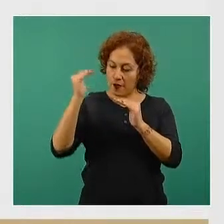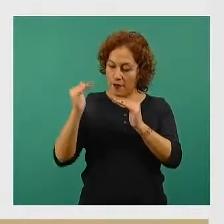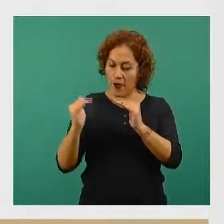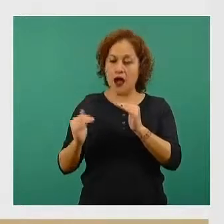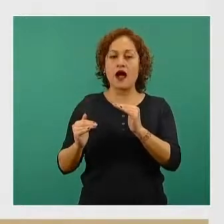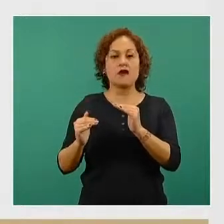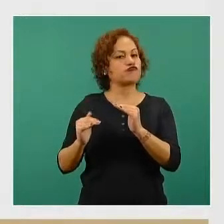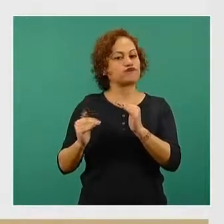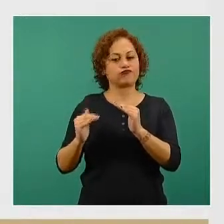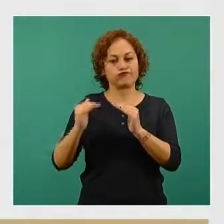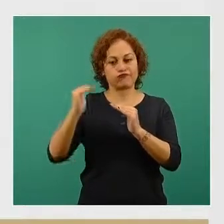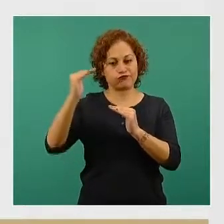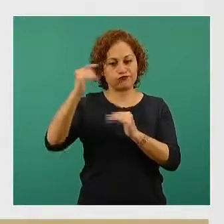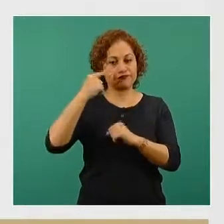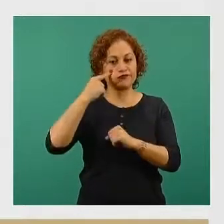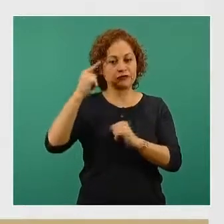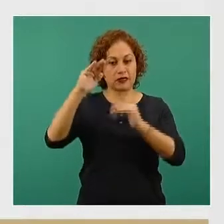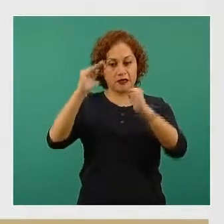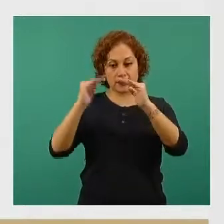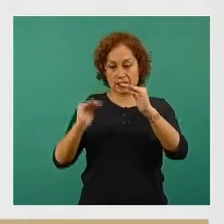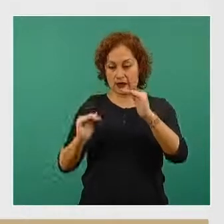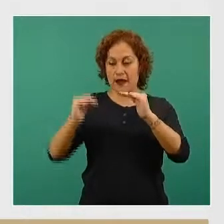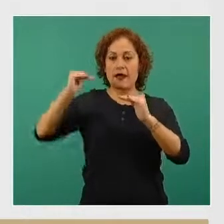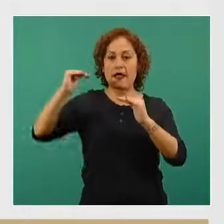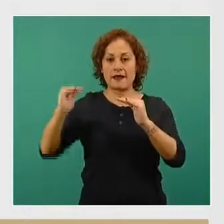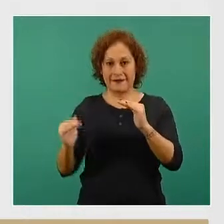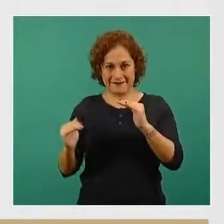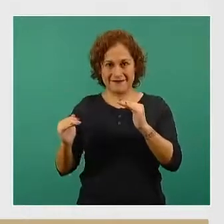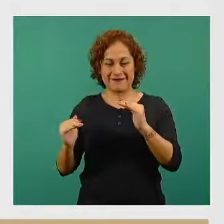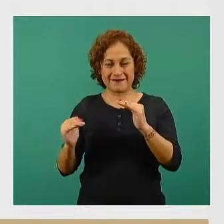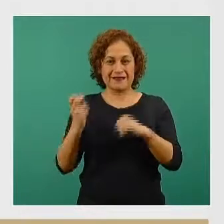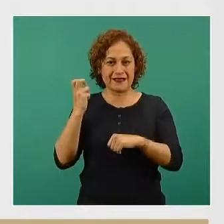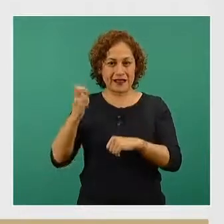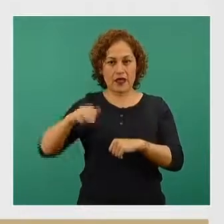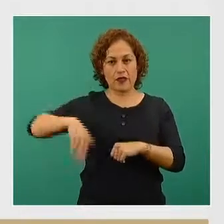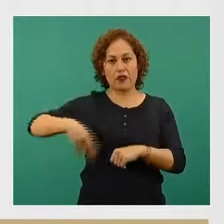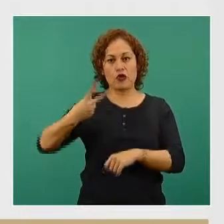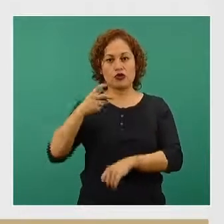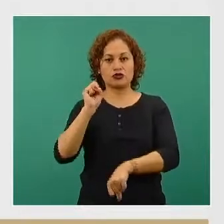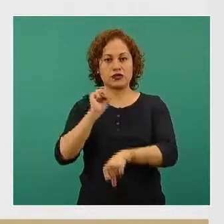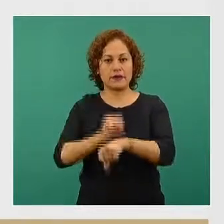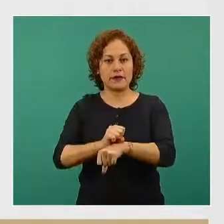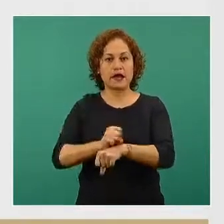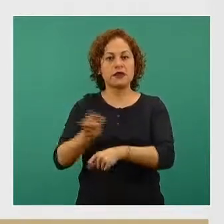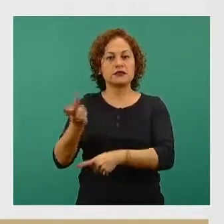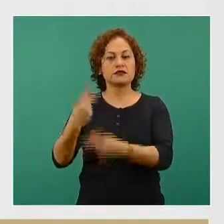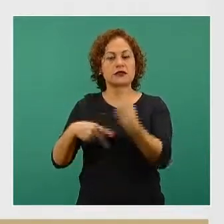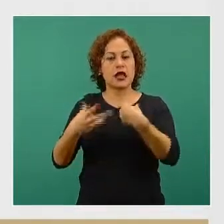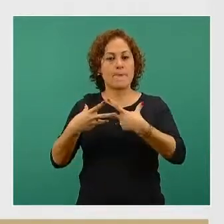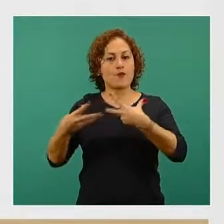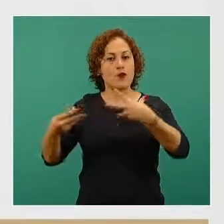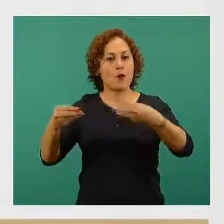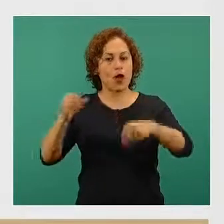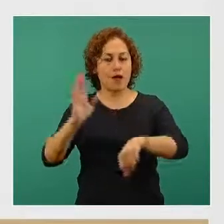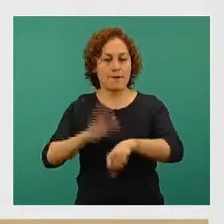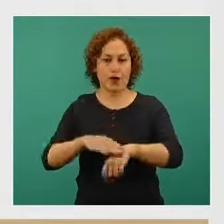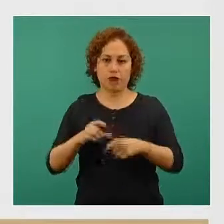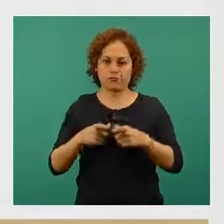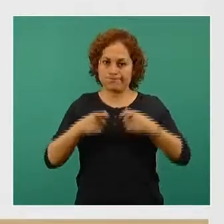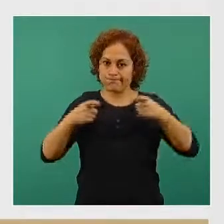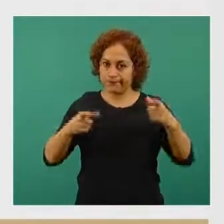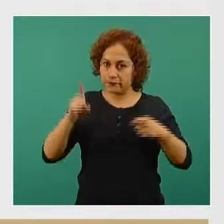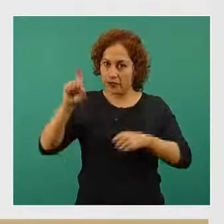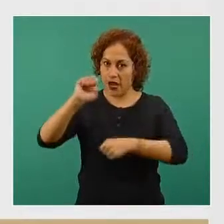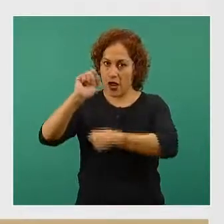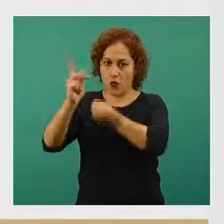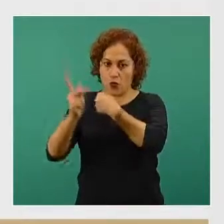descendente, sino que en las últimas 2 semanas ya tiene un nuevo incremento, que es el que veíamos reflejados en las gráficas previas, y